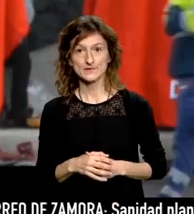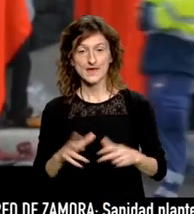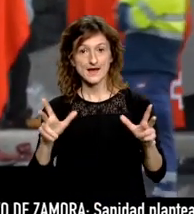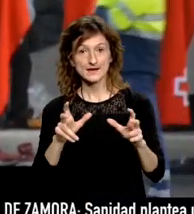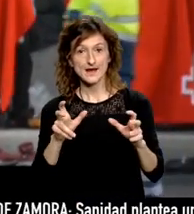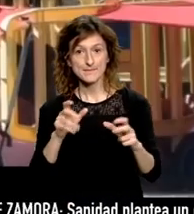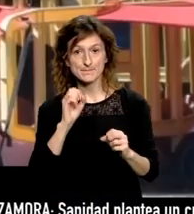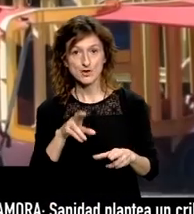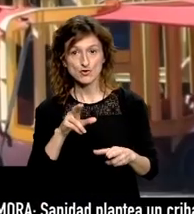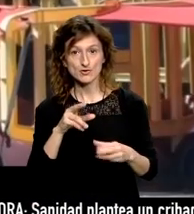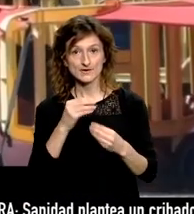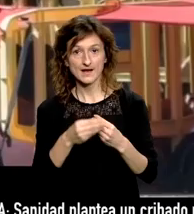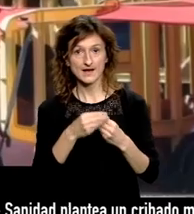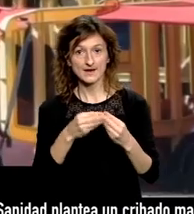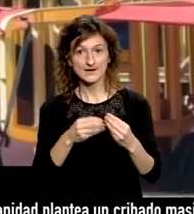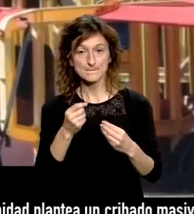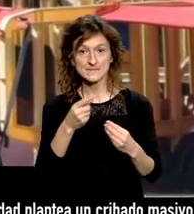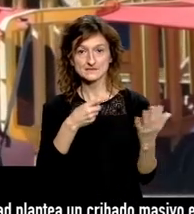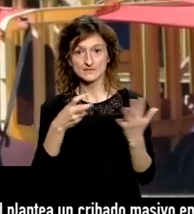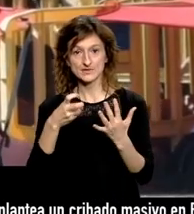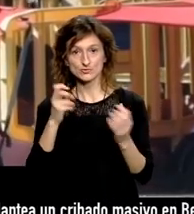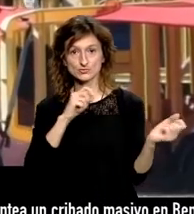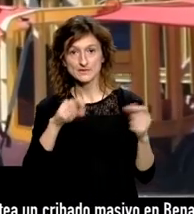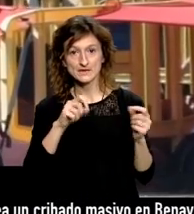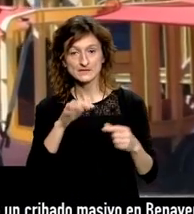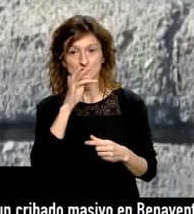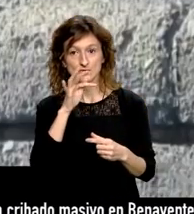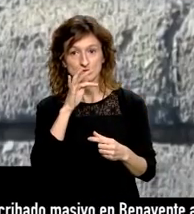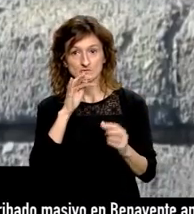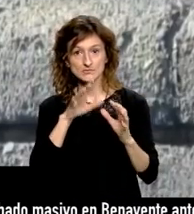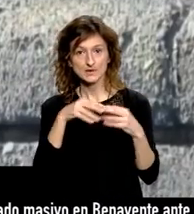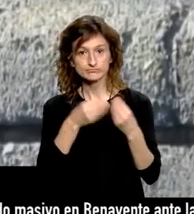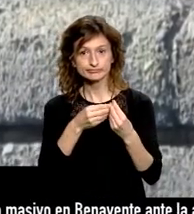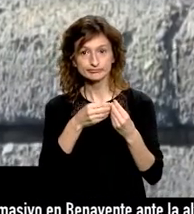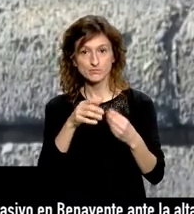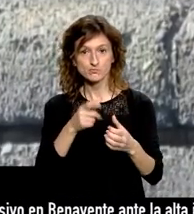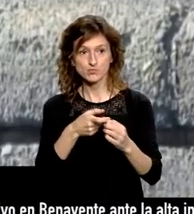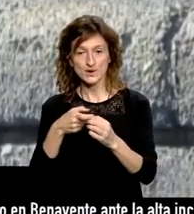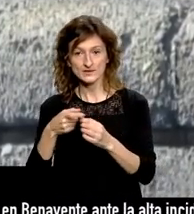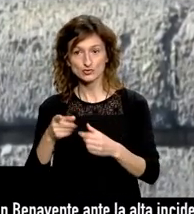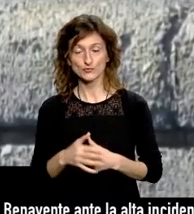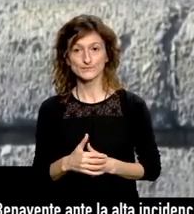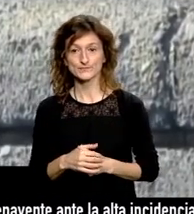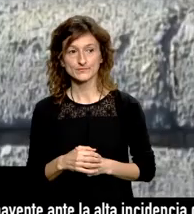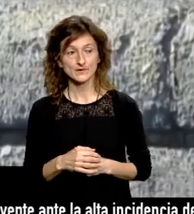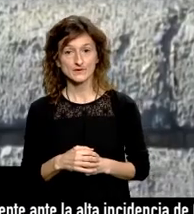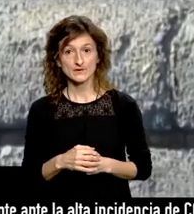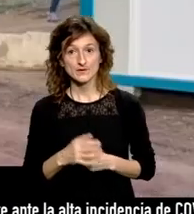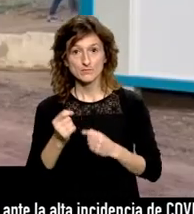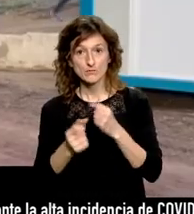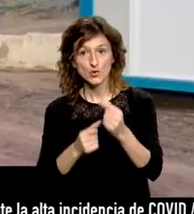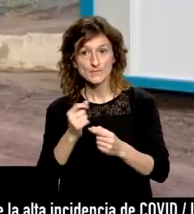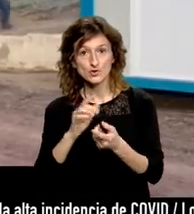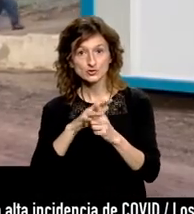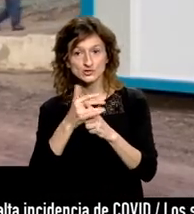es la situación en la isla de Gran Canaria. Más de 1.700 inmigrantes siguen hacinados en el puerto de Arguineguín, aunque se va aliviando poco a poco